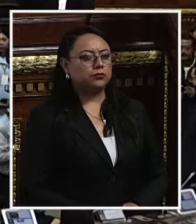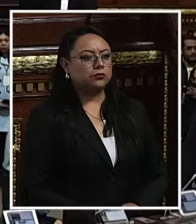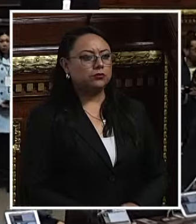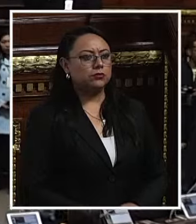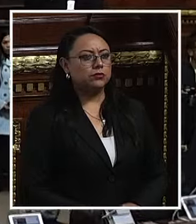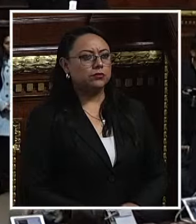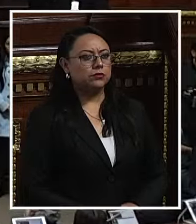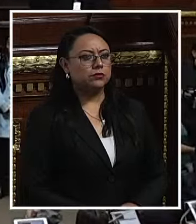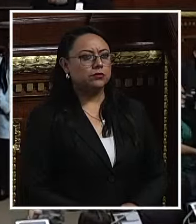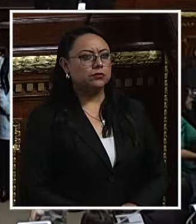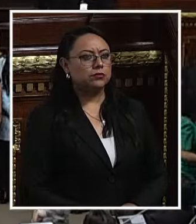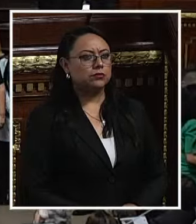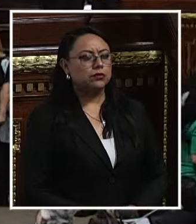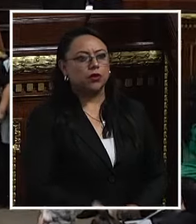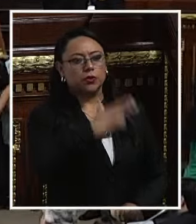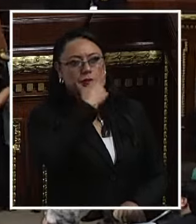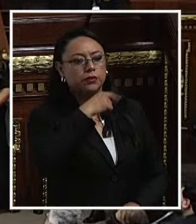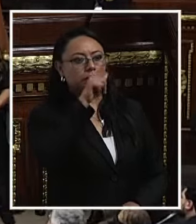Trejo Pérez Pablo.